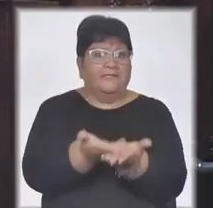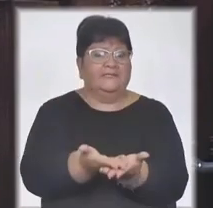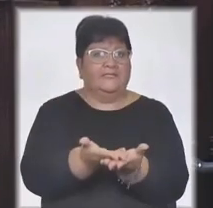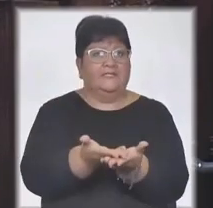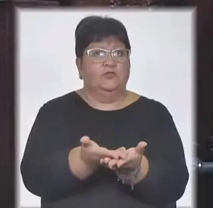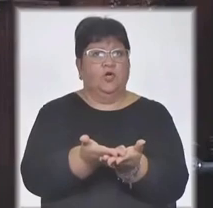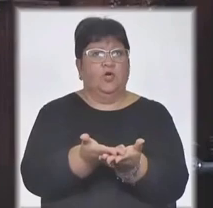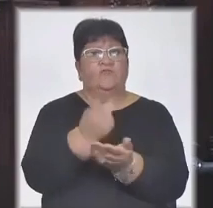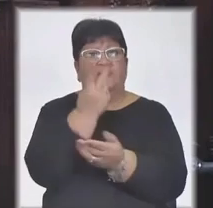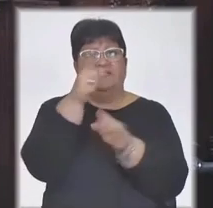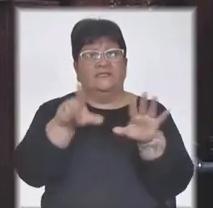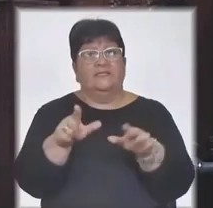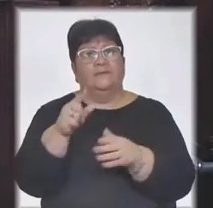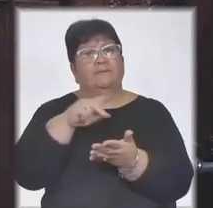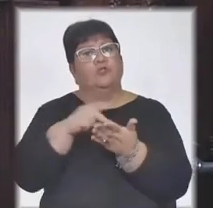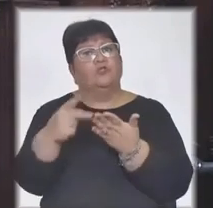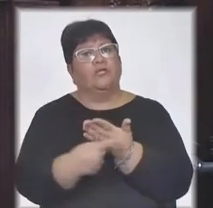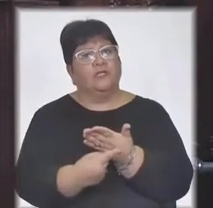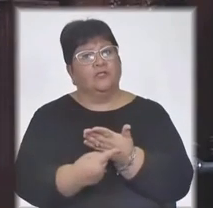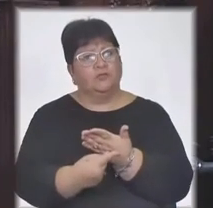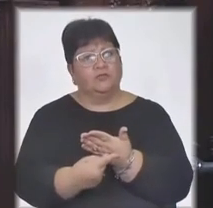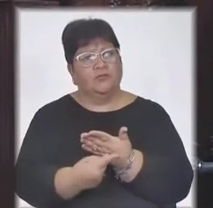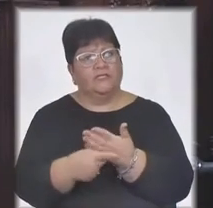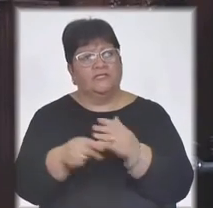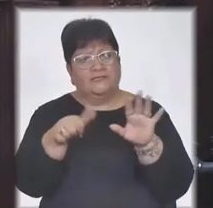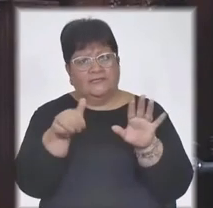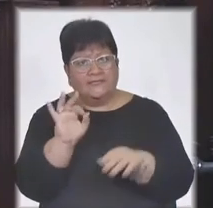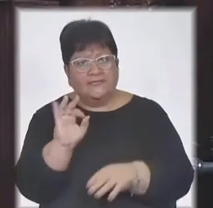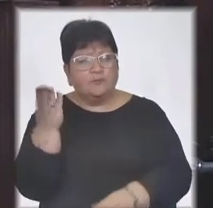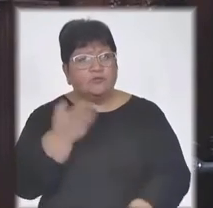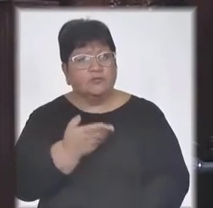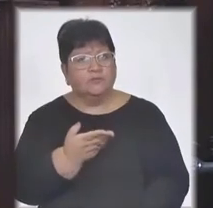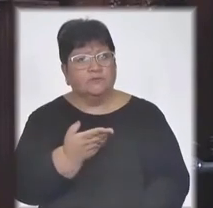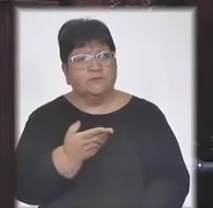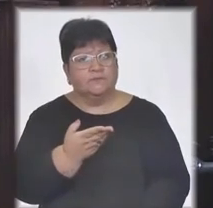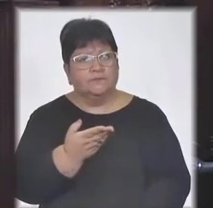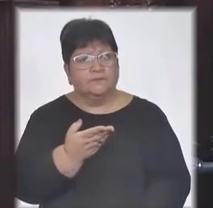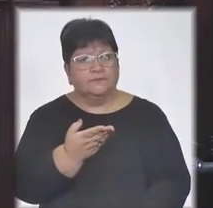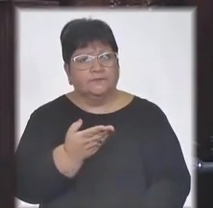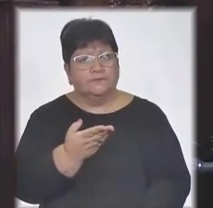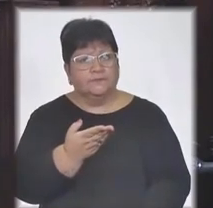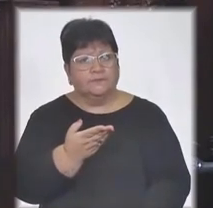de 27 proyectos, es decir, el 60%.